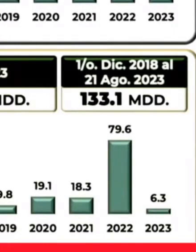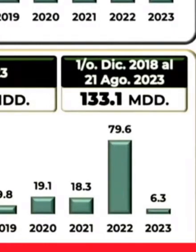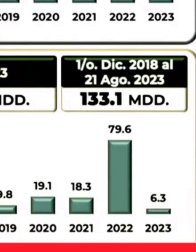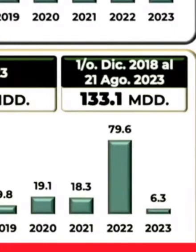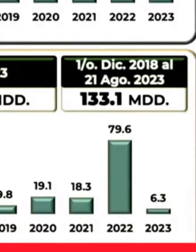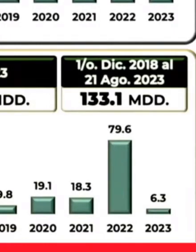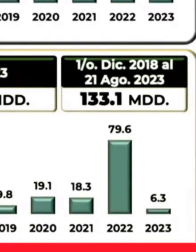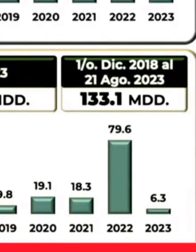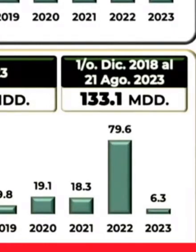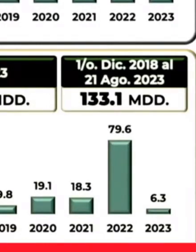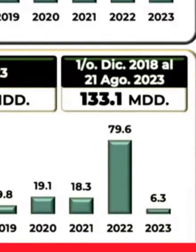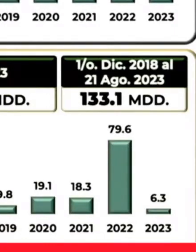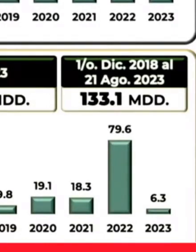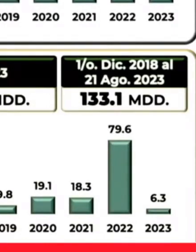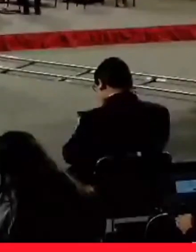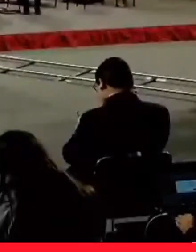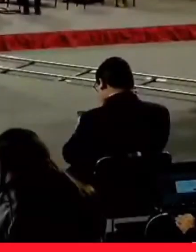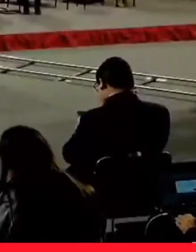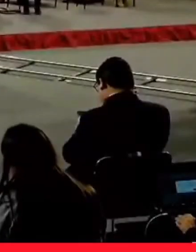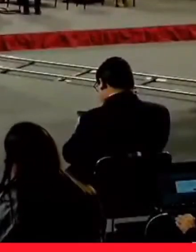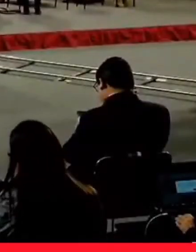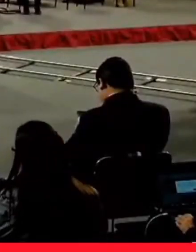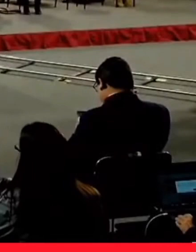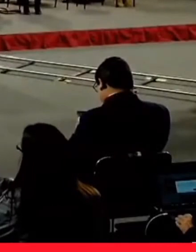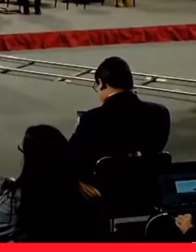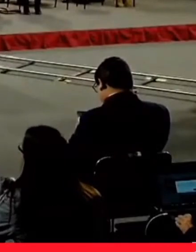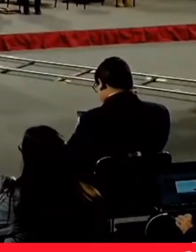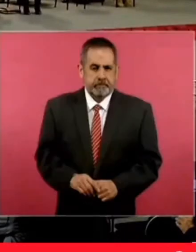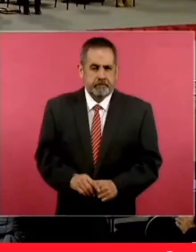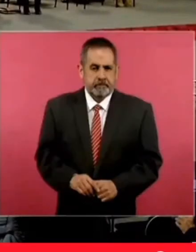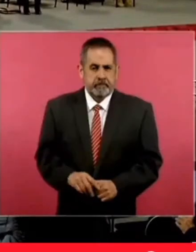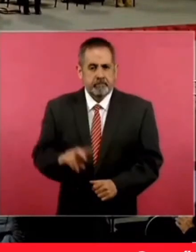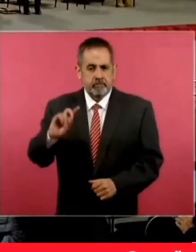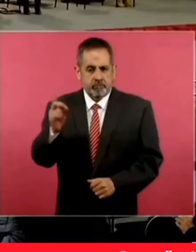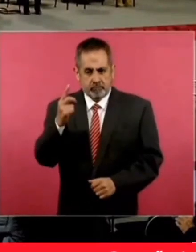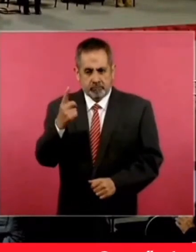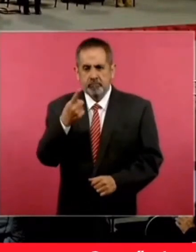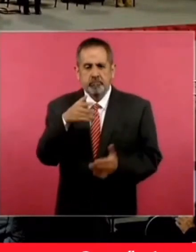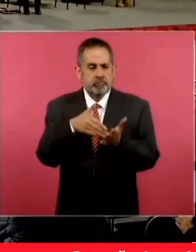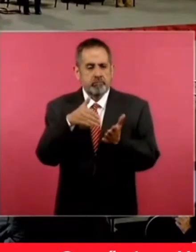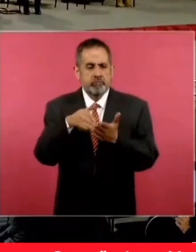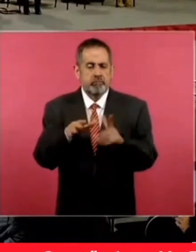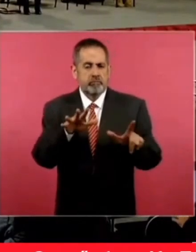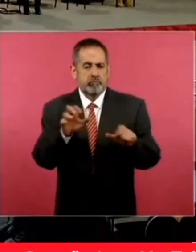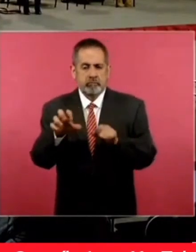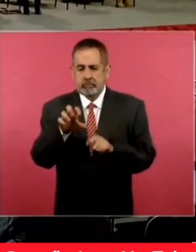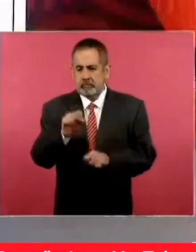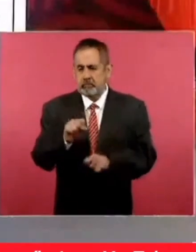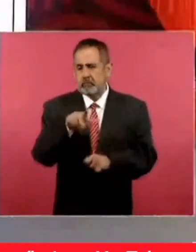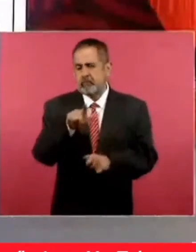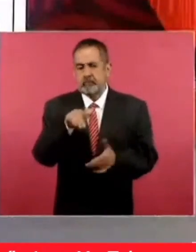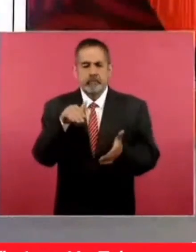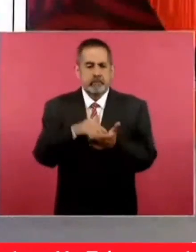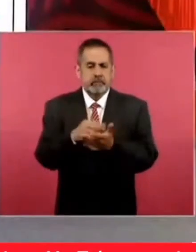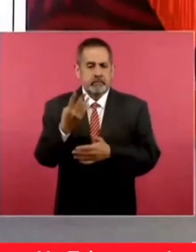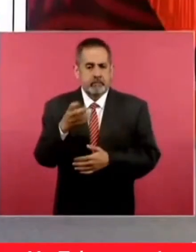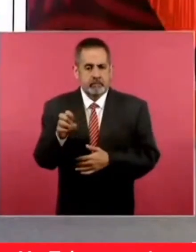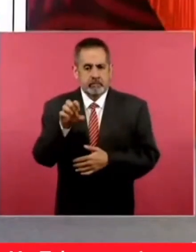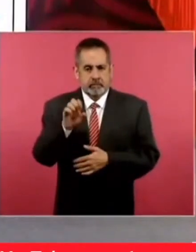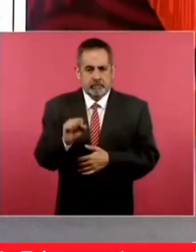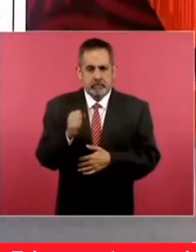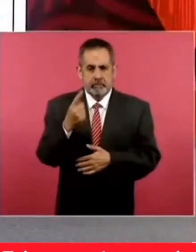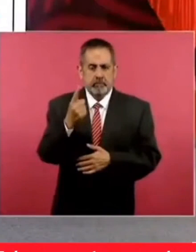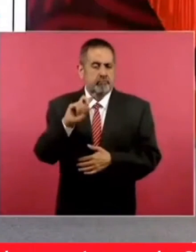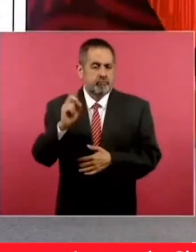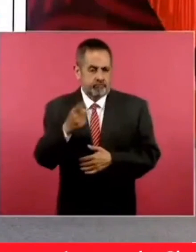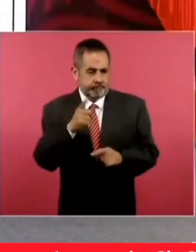millones de pesos en la administración en dólares un millón setecientos sesenta y siete mil cuatrocientos